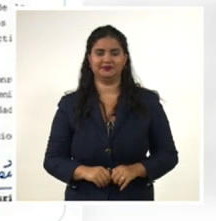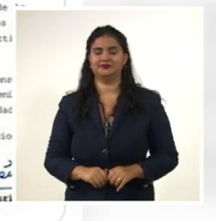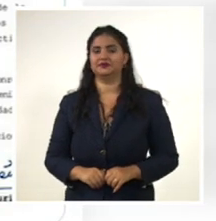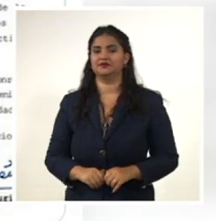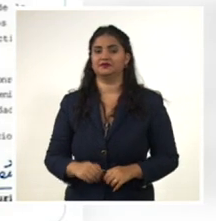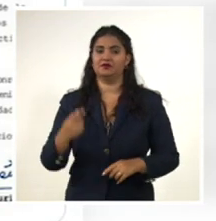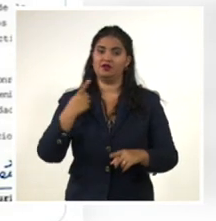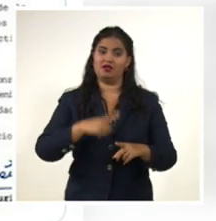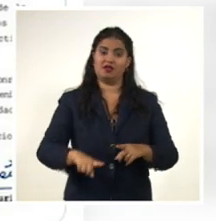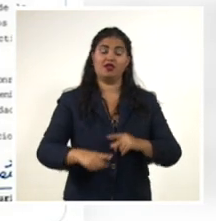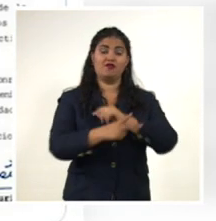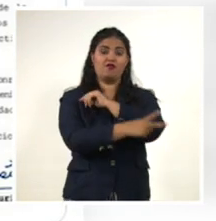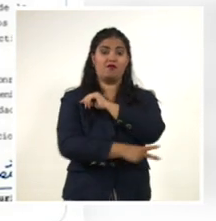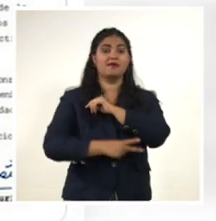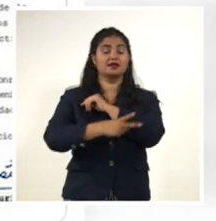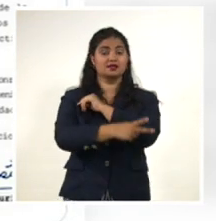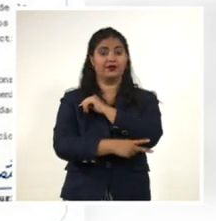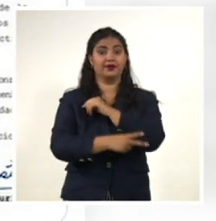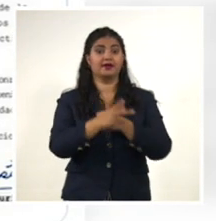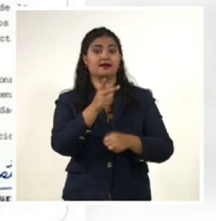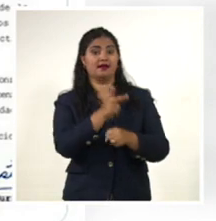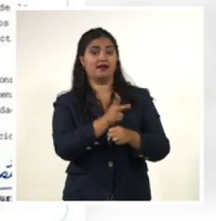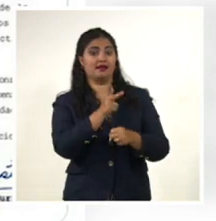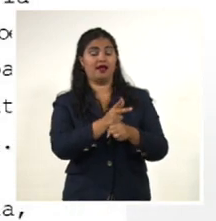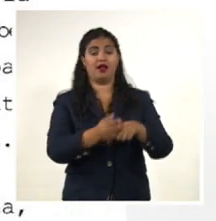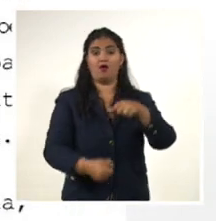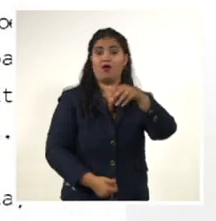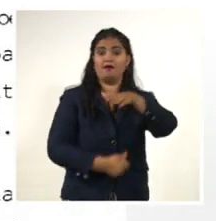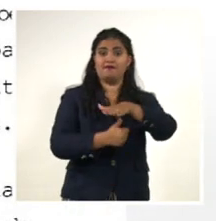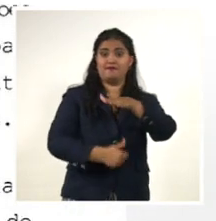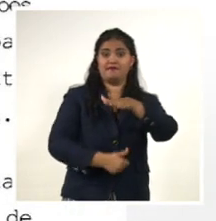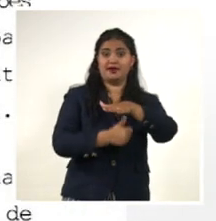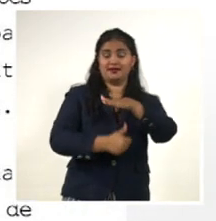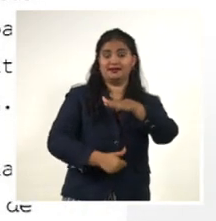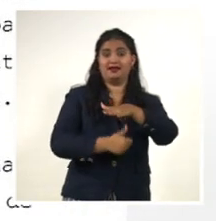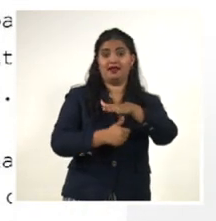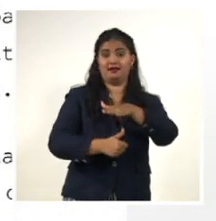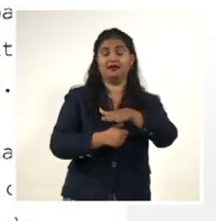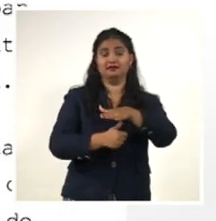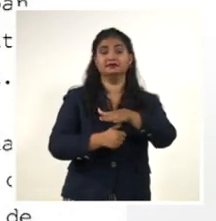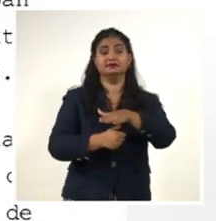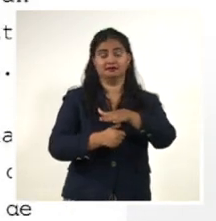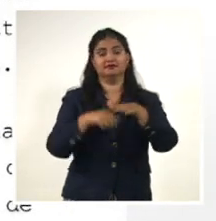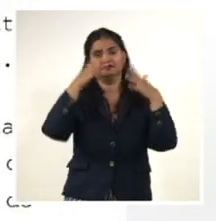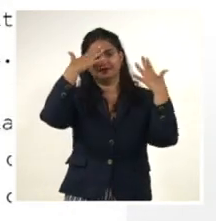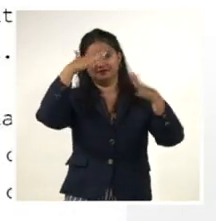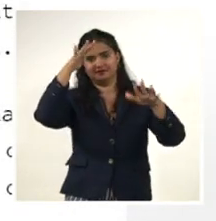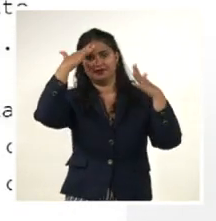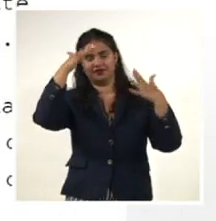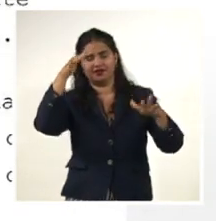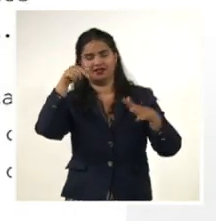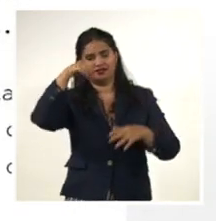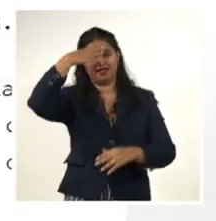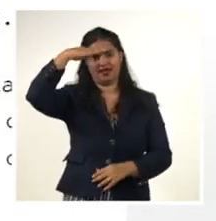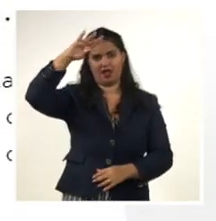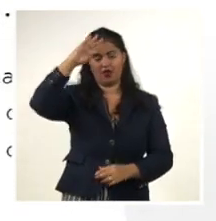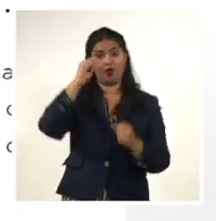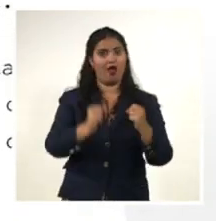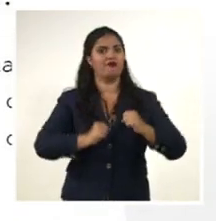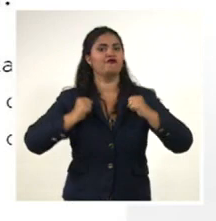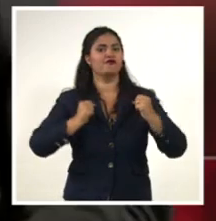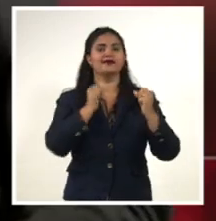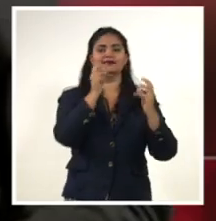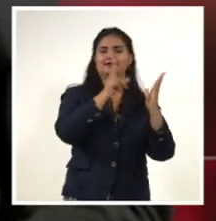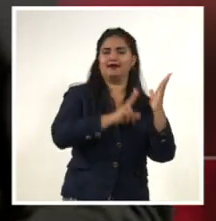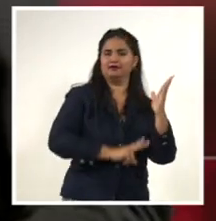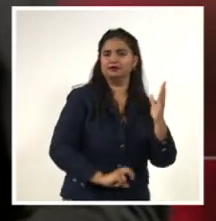Nicaragua, el presidente Daniel Ortega y la vicepresidenta Rosario Murillo también celebraron la soberanía, firmeza y dignidad de la Revolución